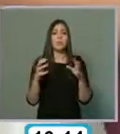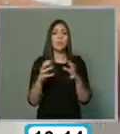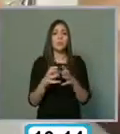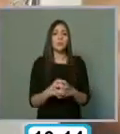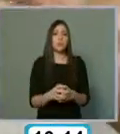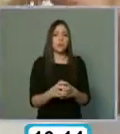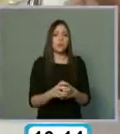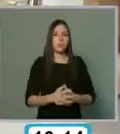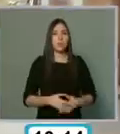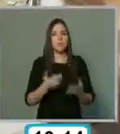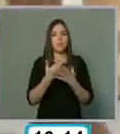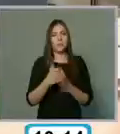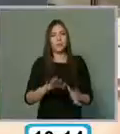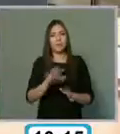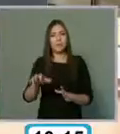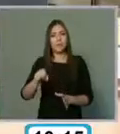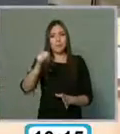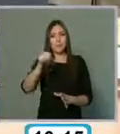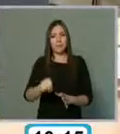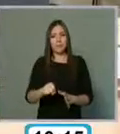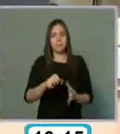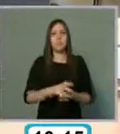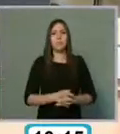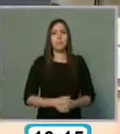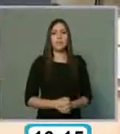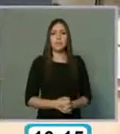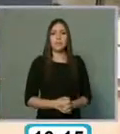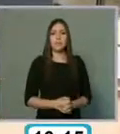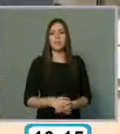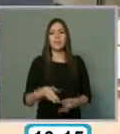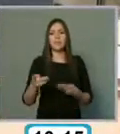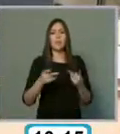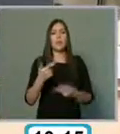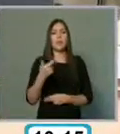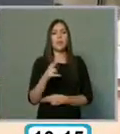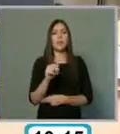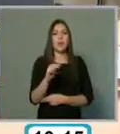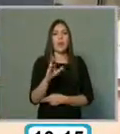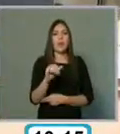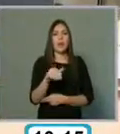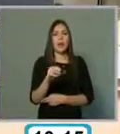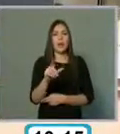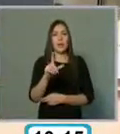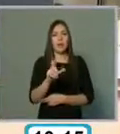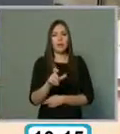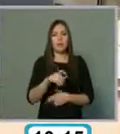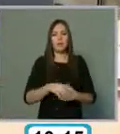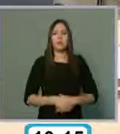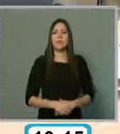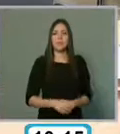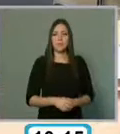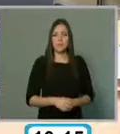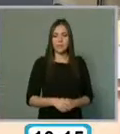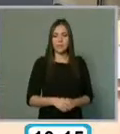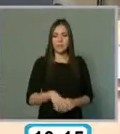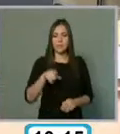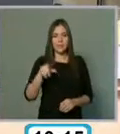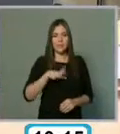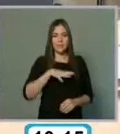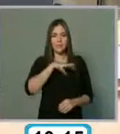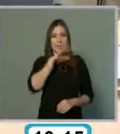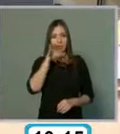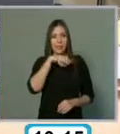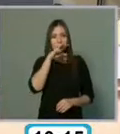tapar mientras. De aquel lado, Andrés, nos vamos rápidamente para el guacamole. ¿Qué hago? Tenemos Yo creo que cebolla, el aguacate es bueno, ¿no? exactamente.